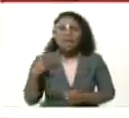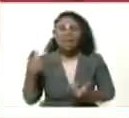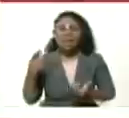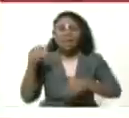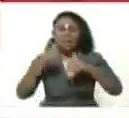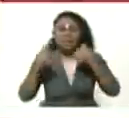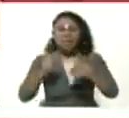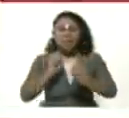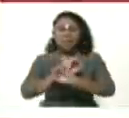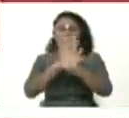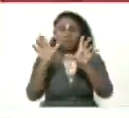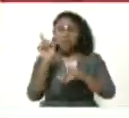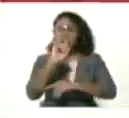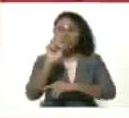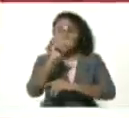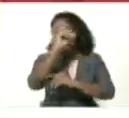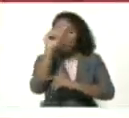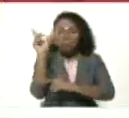creíbles sin el PSUV.